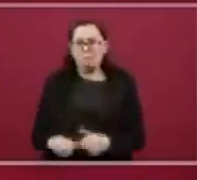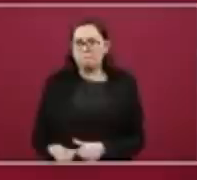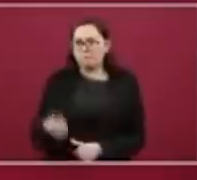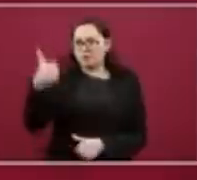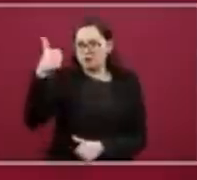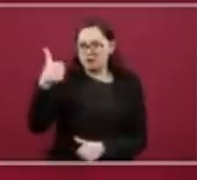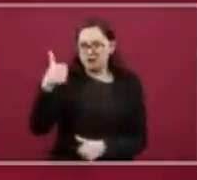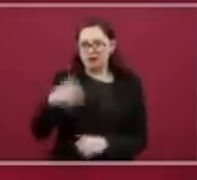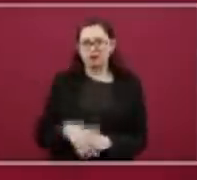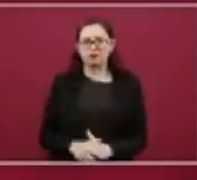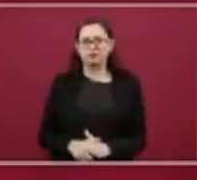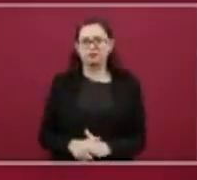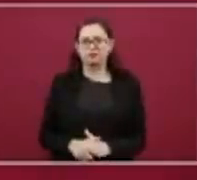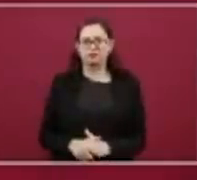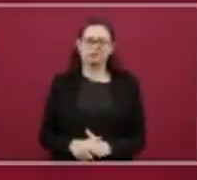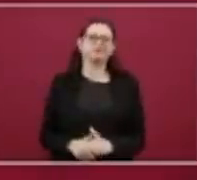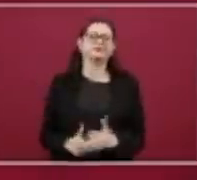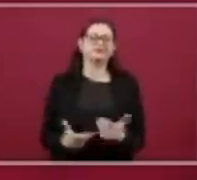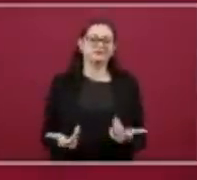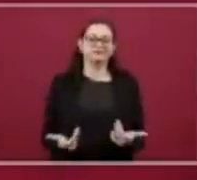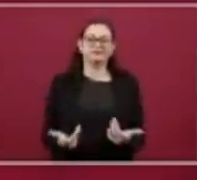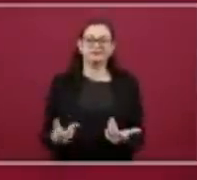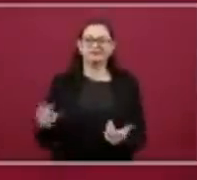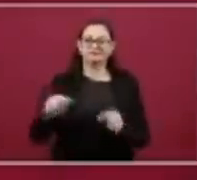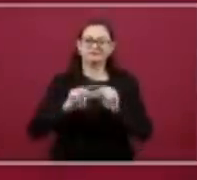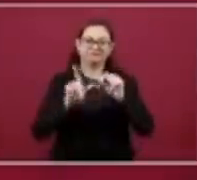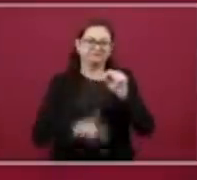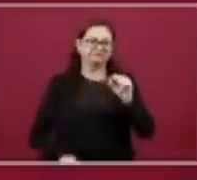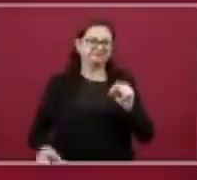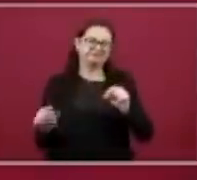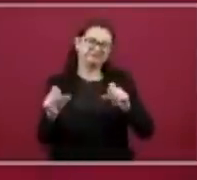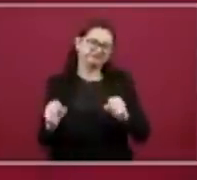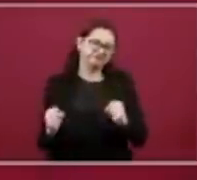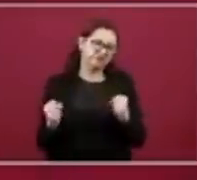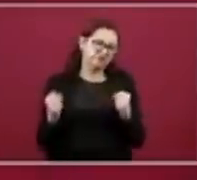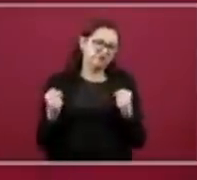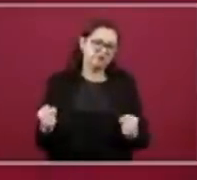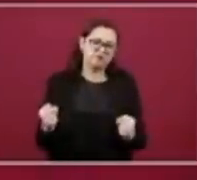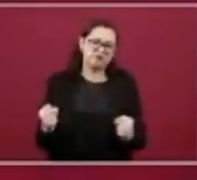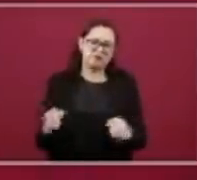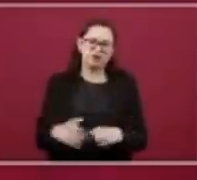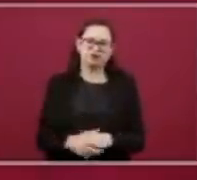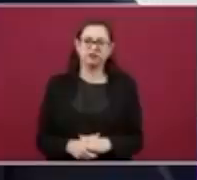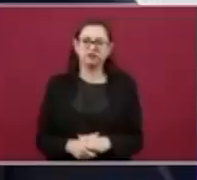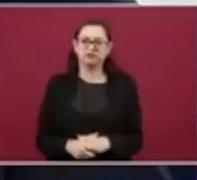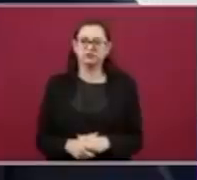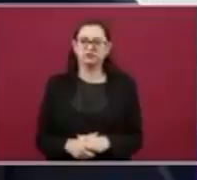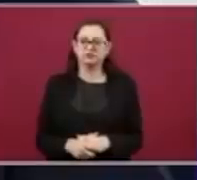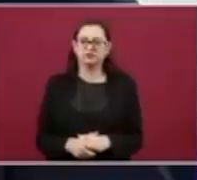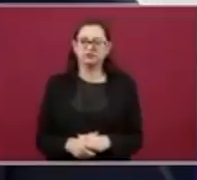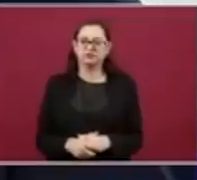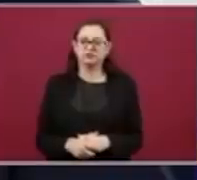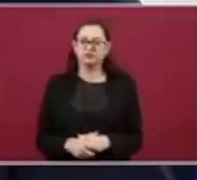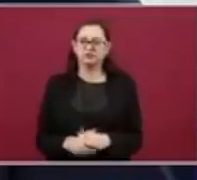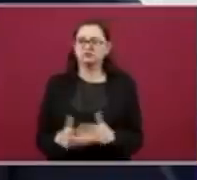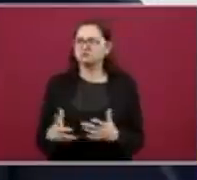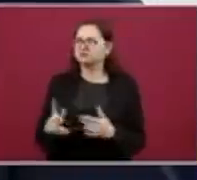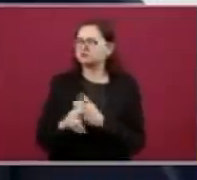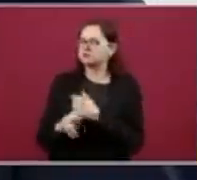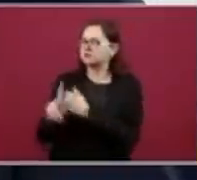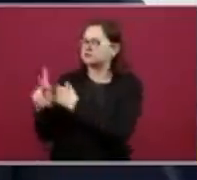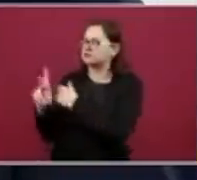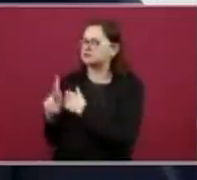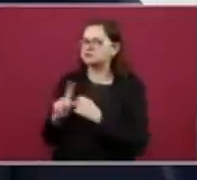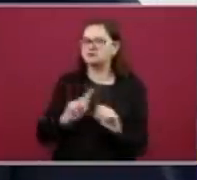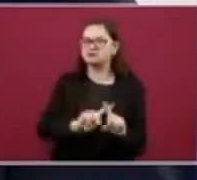Por eso es muy fuerte nuestro país en el concierto de las naciones. Hay